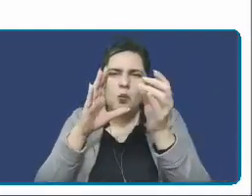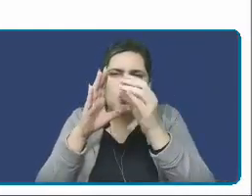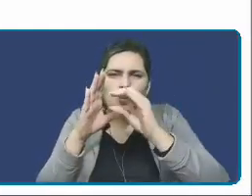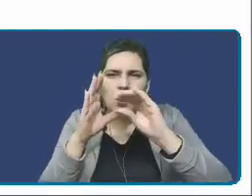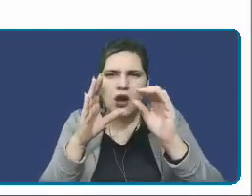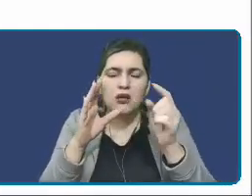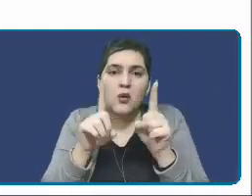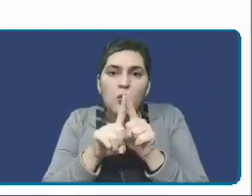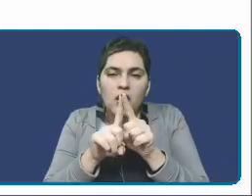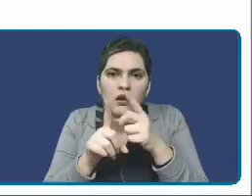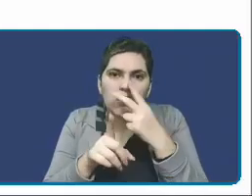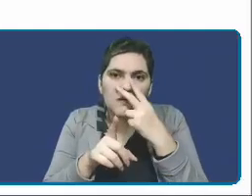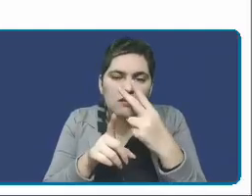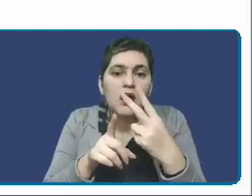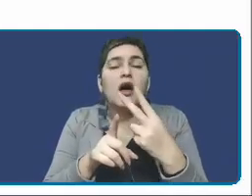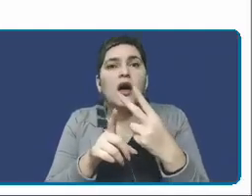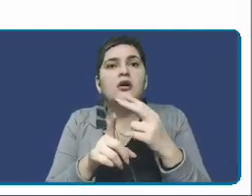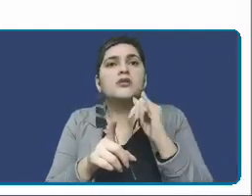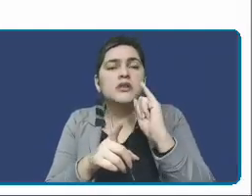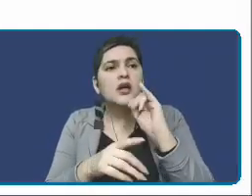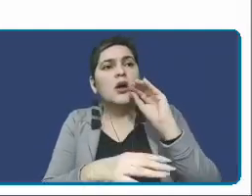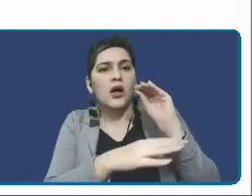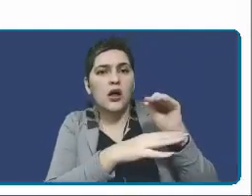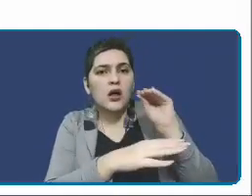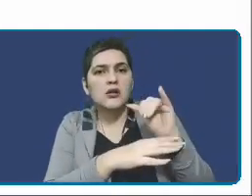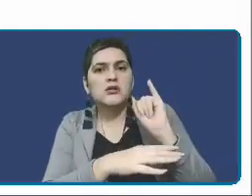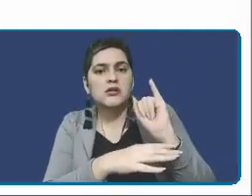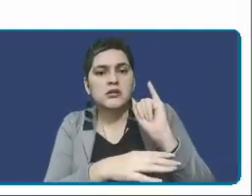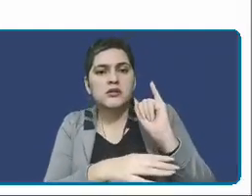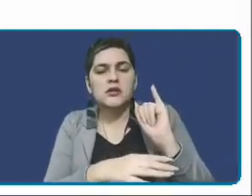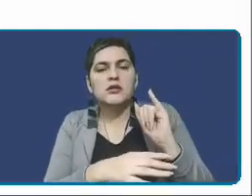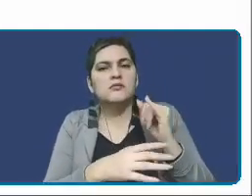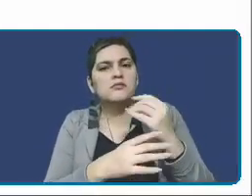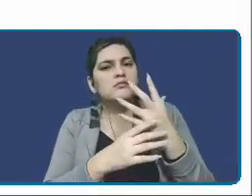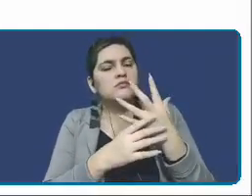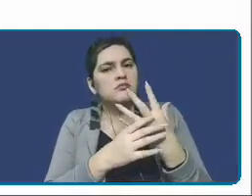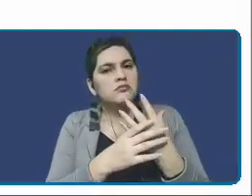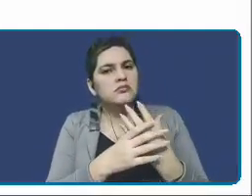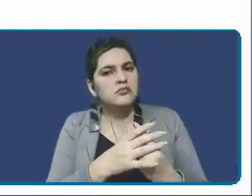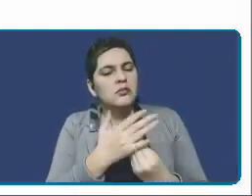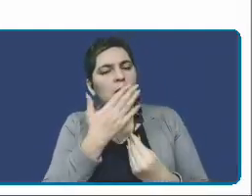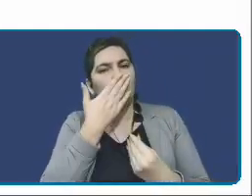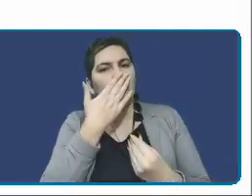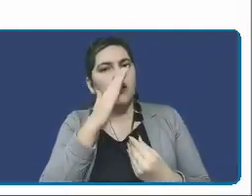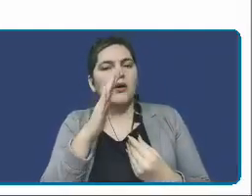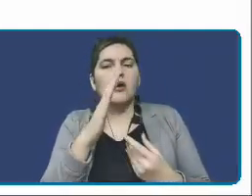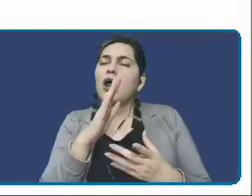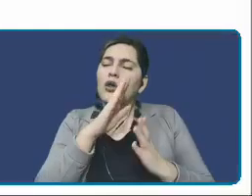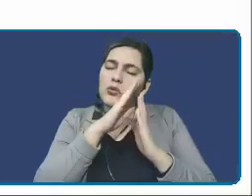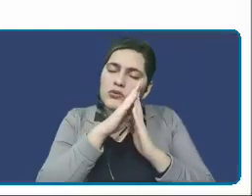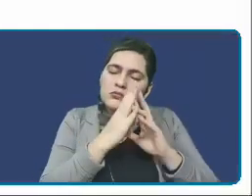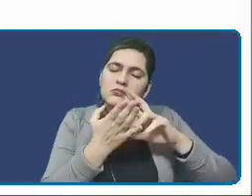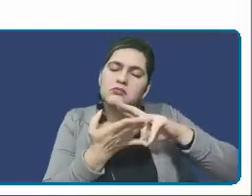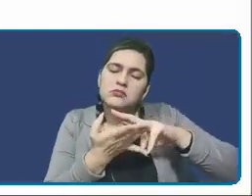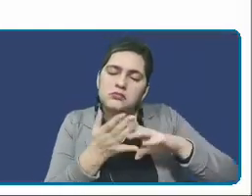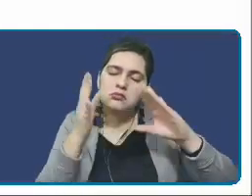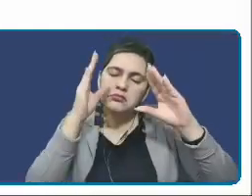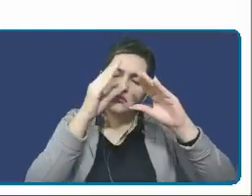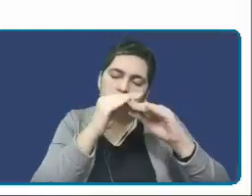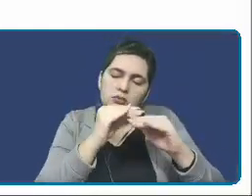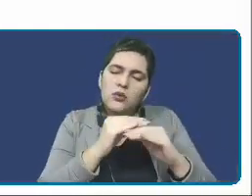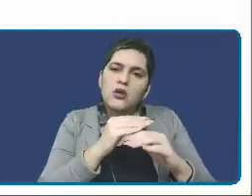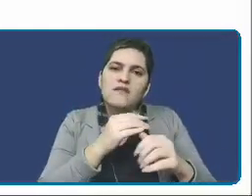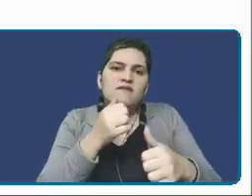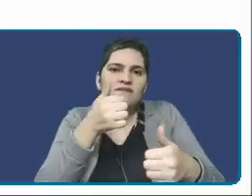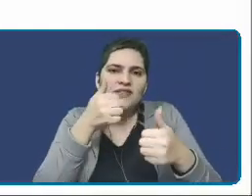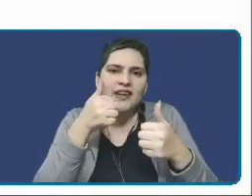dimos probióticos, dimos enzimas digestivas y se alivió el despertarse en la noche, se alivió el apretarse